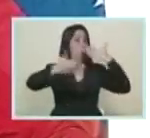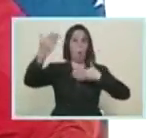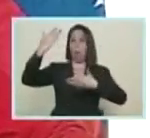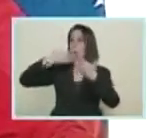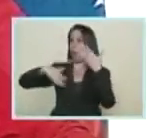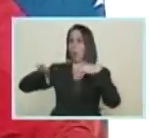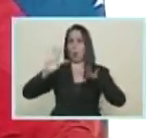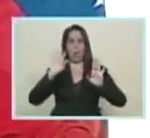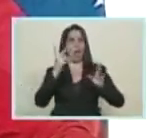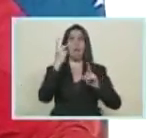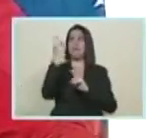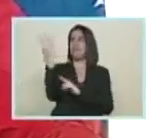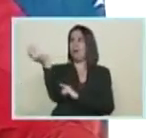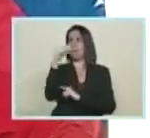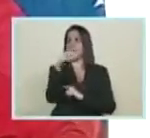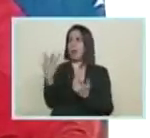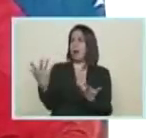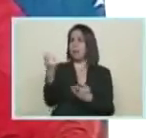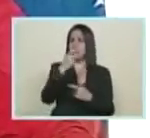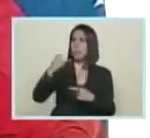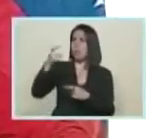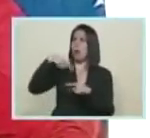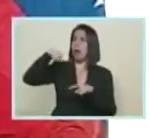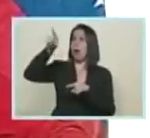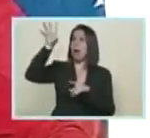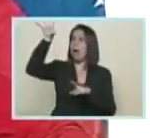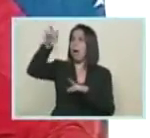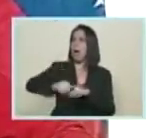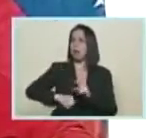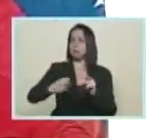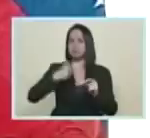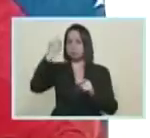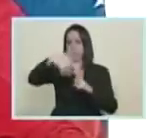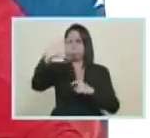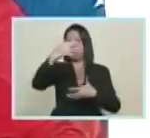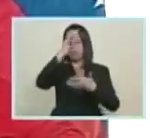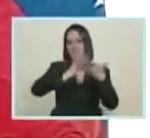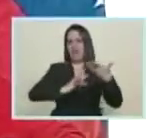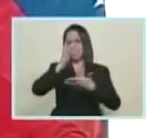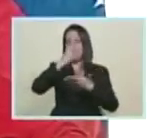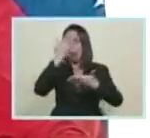tal nos está faltando, hay que traerlo. Entonces sobrefacturan.